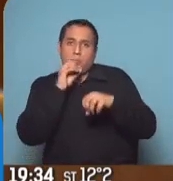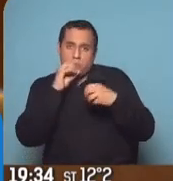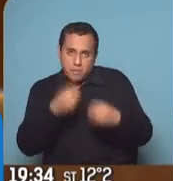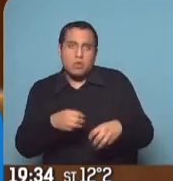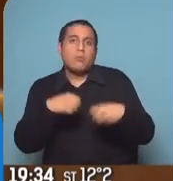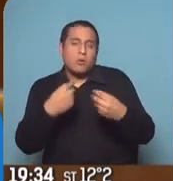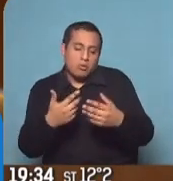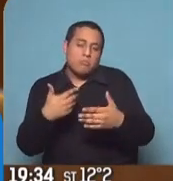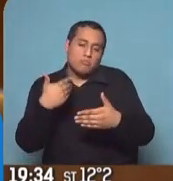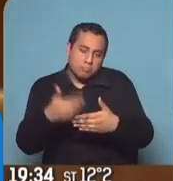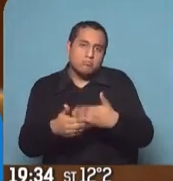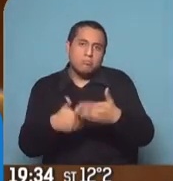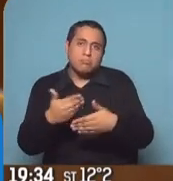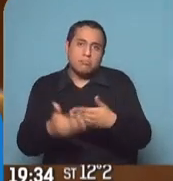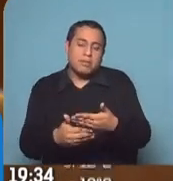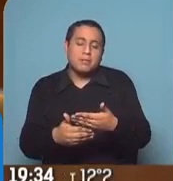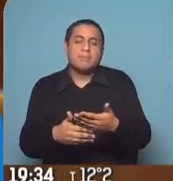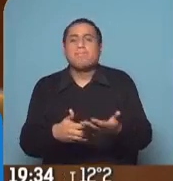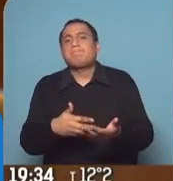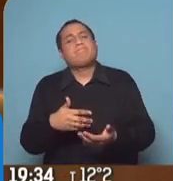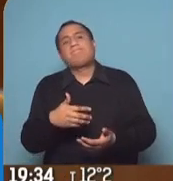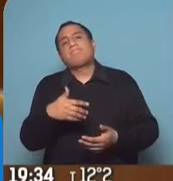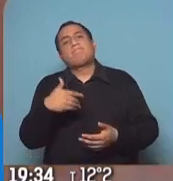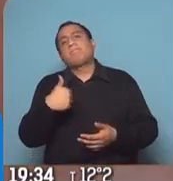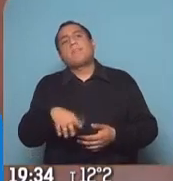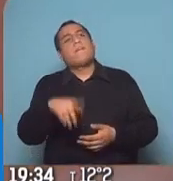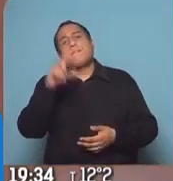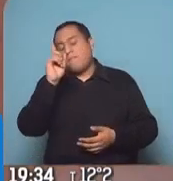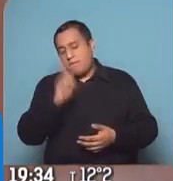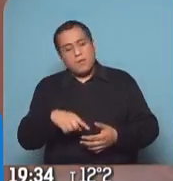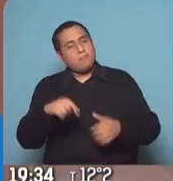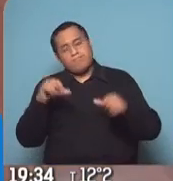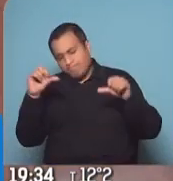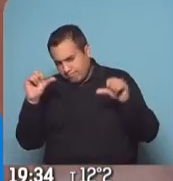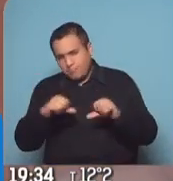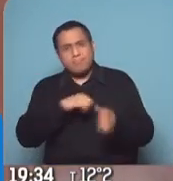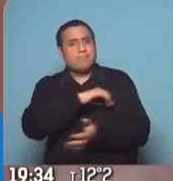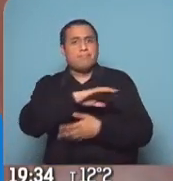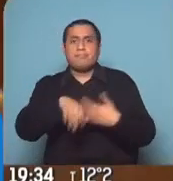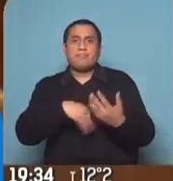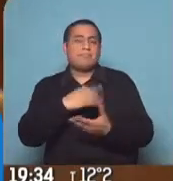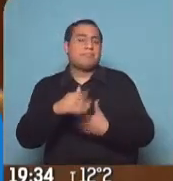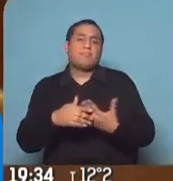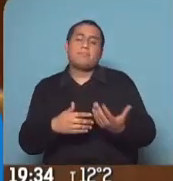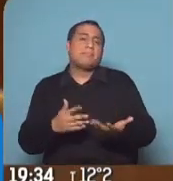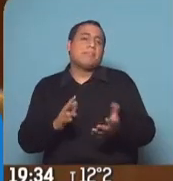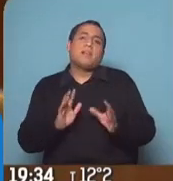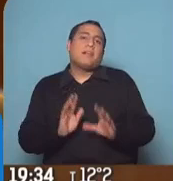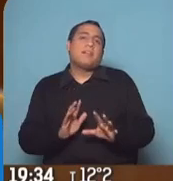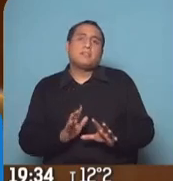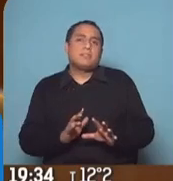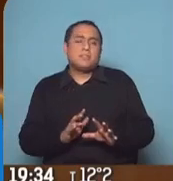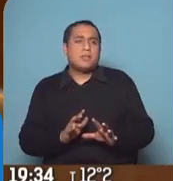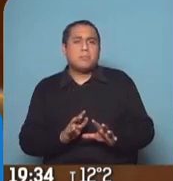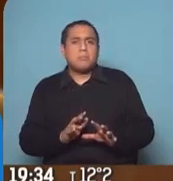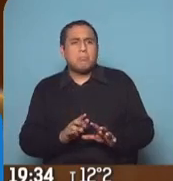Entonces, vino lo que fue una cuestión que institucionalmente provocada, pero que con una